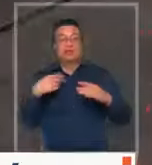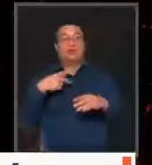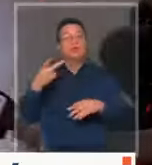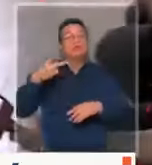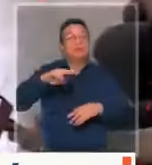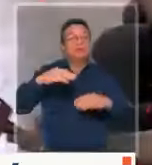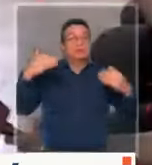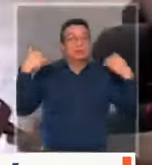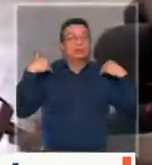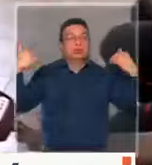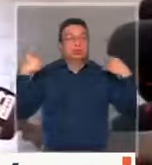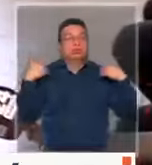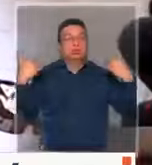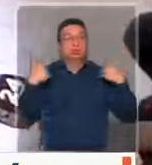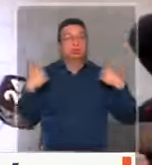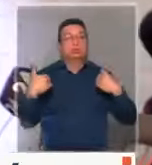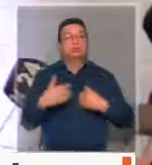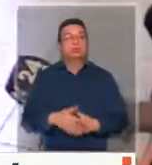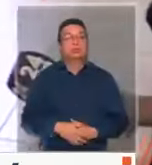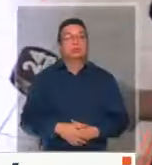simulacros.